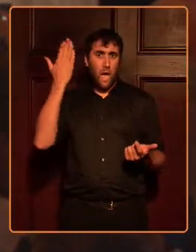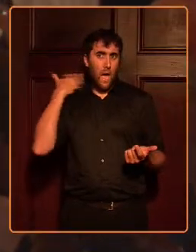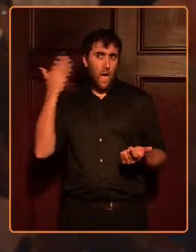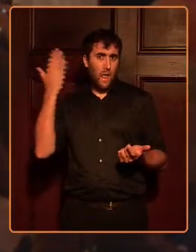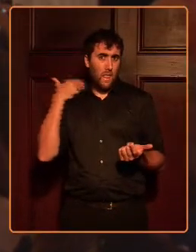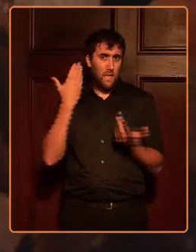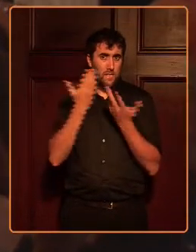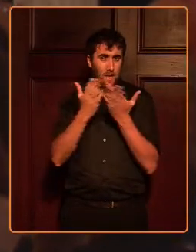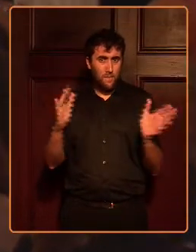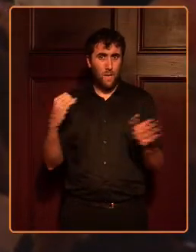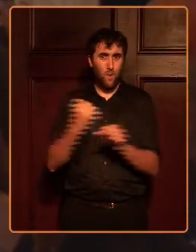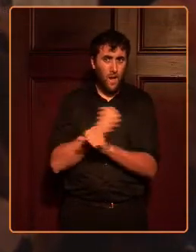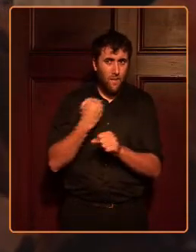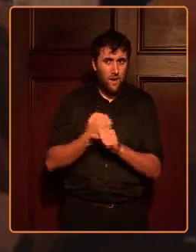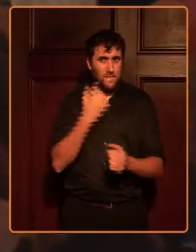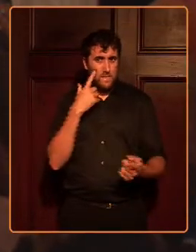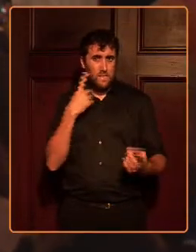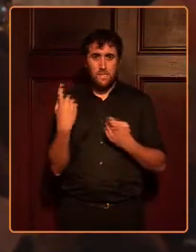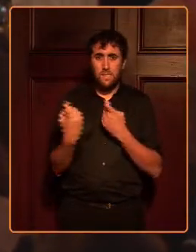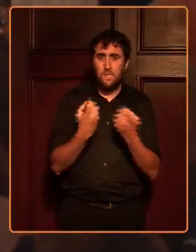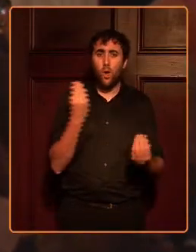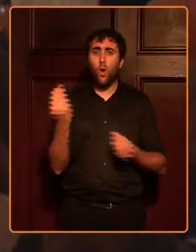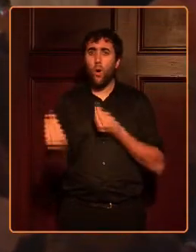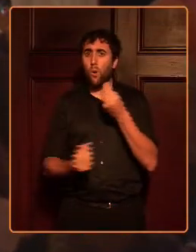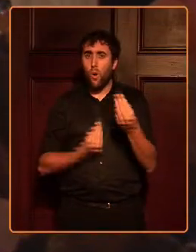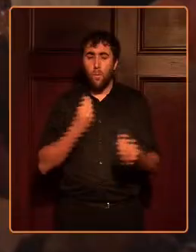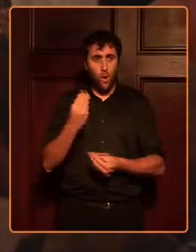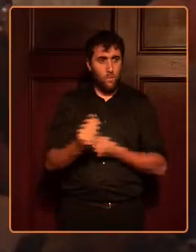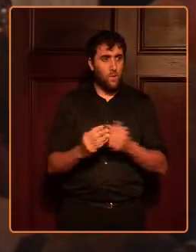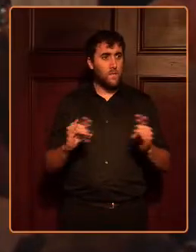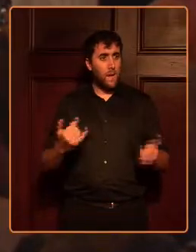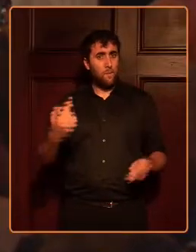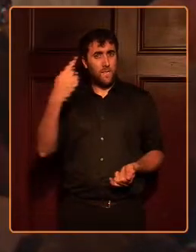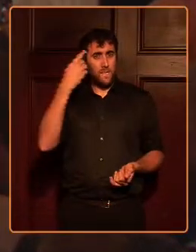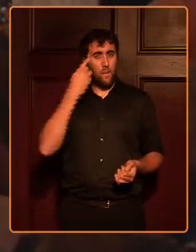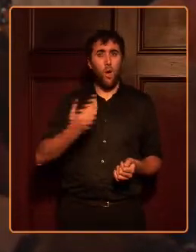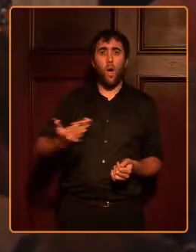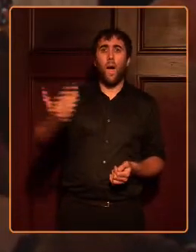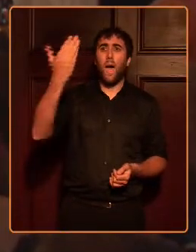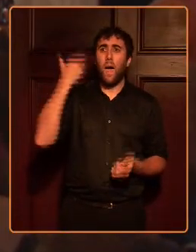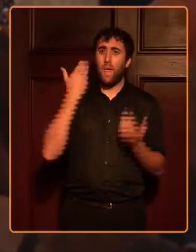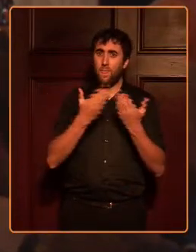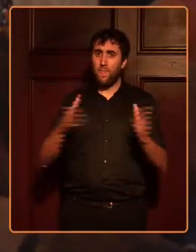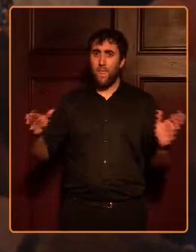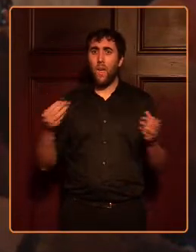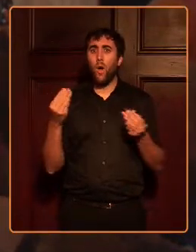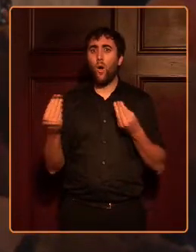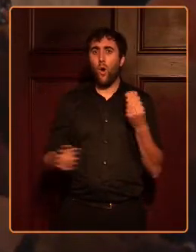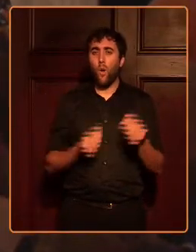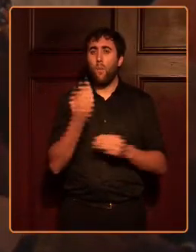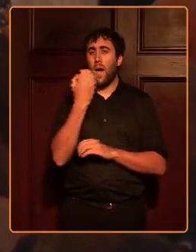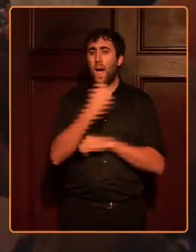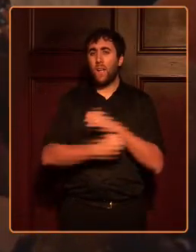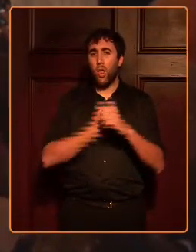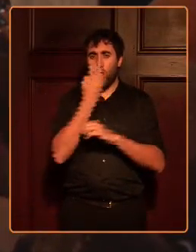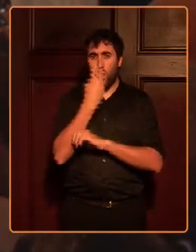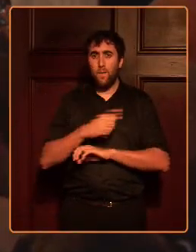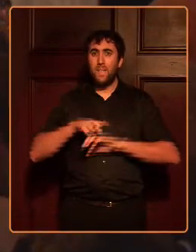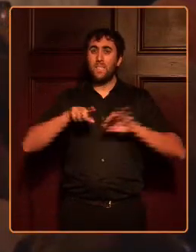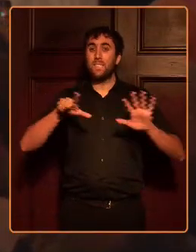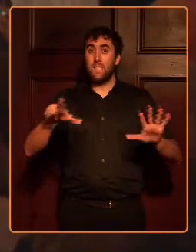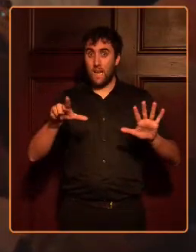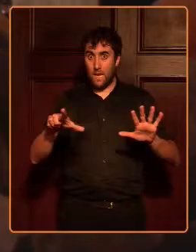de lo que nos trajo hasta acá. Pensemos un poco en los comienzos. Hoy Ana hacía referencia a 2007, y también otros